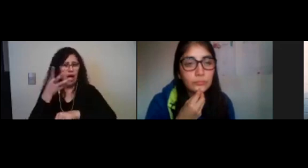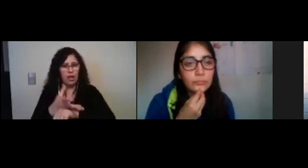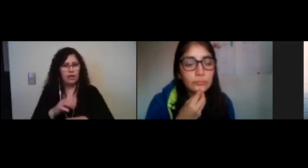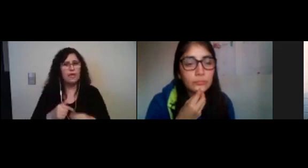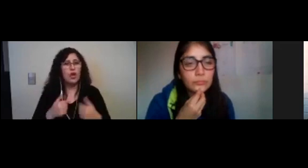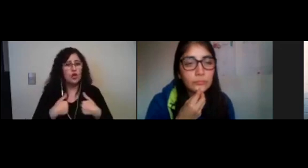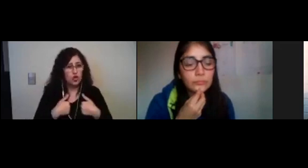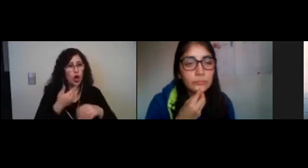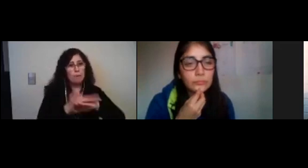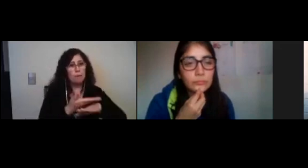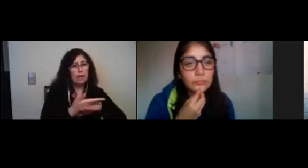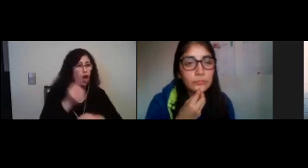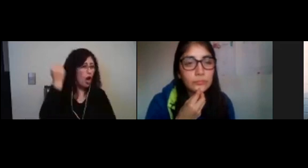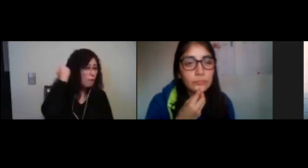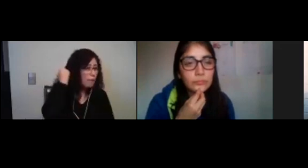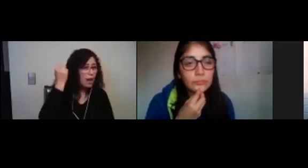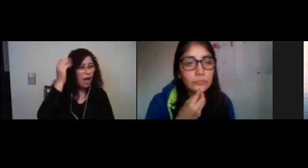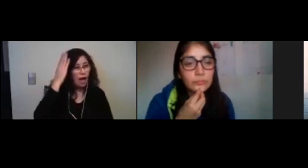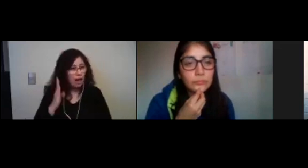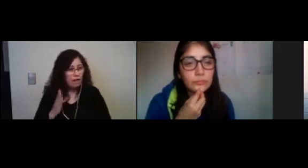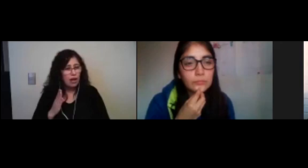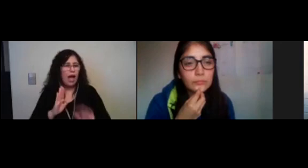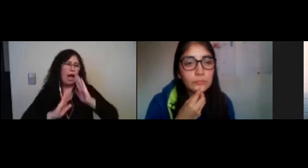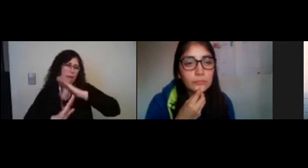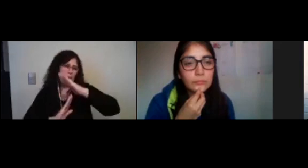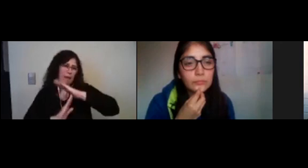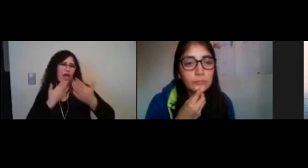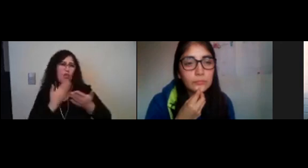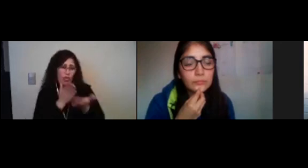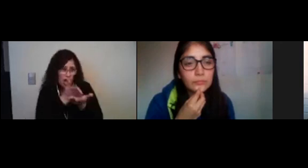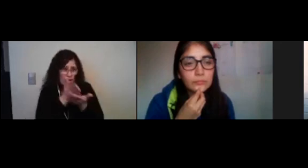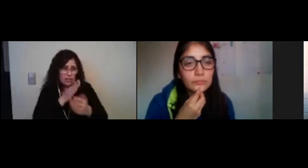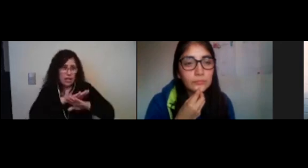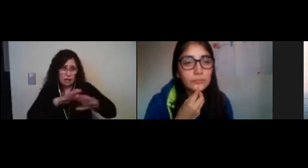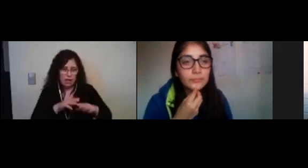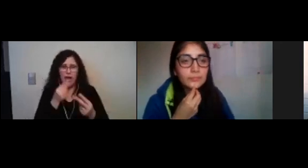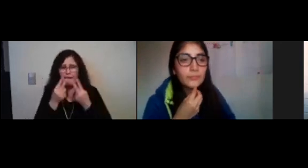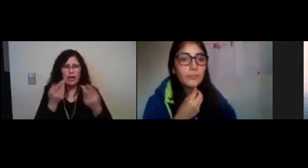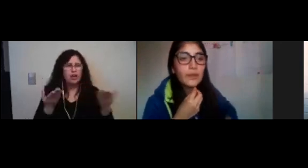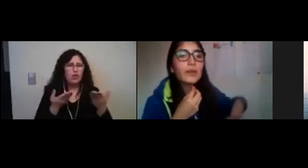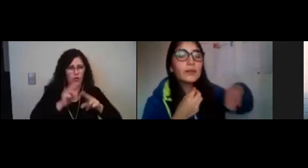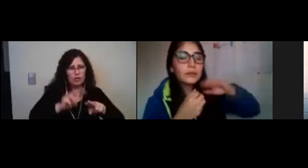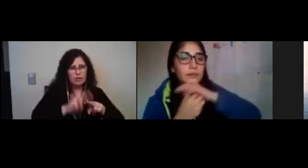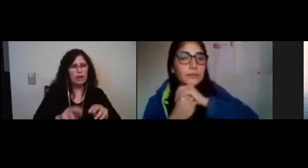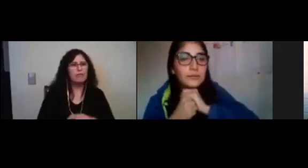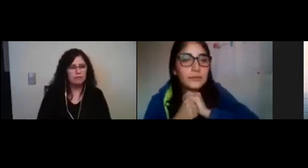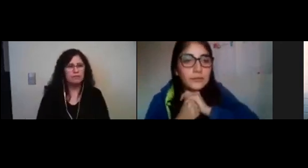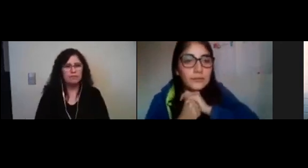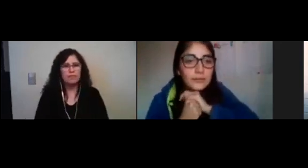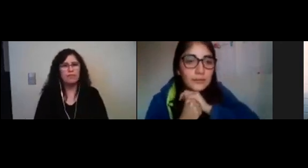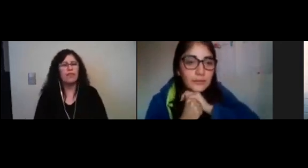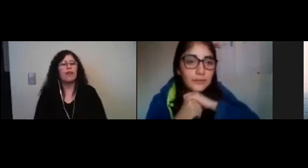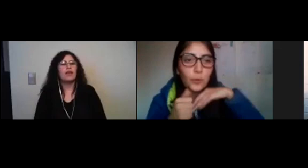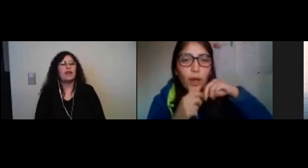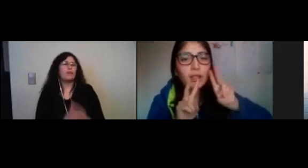Herrero y a Camila que me esperen un poquitito al final de clase para ver cómo lo podemos realizar, ¿ya? O qué requerimientos va a tener,